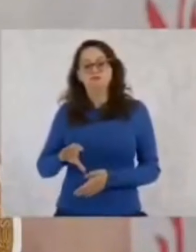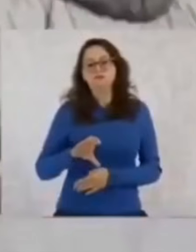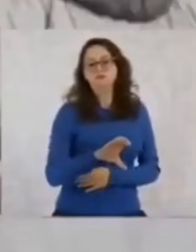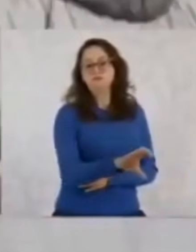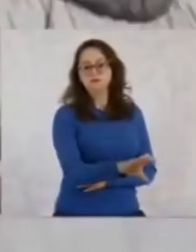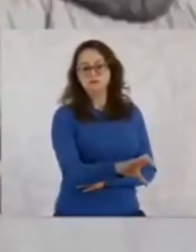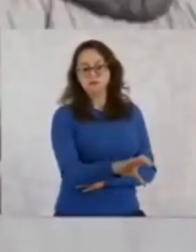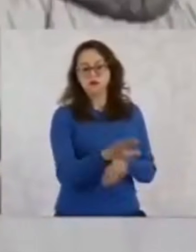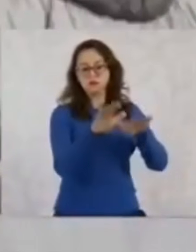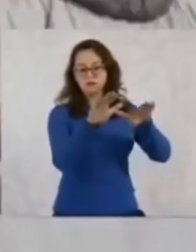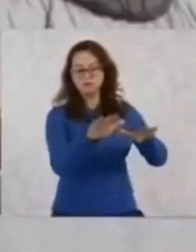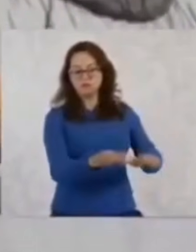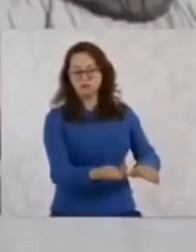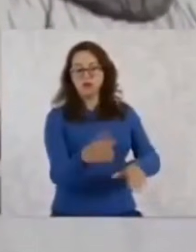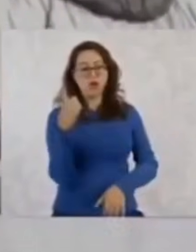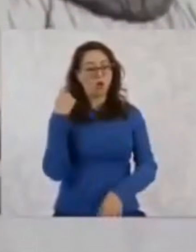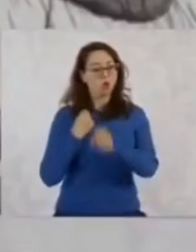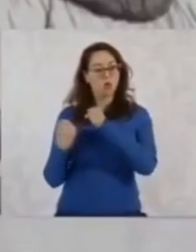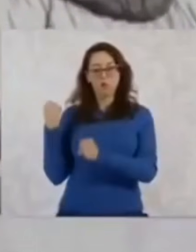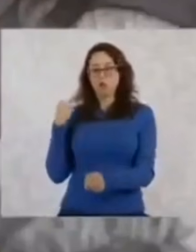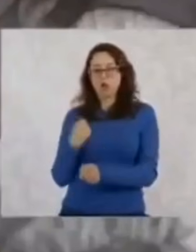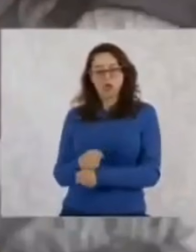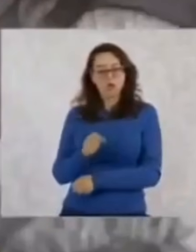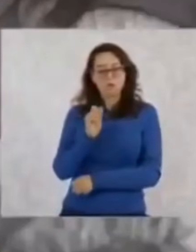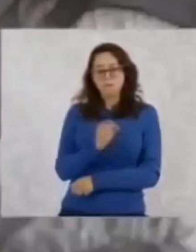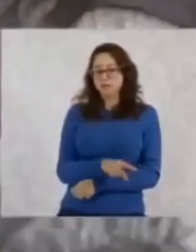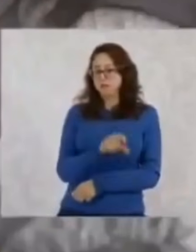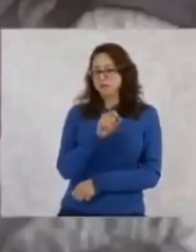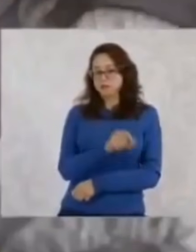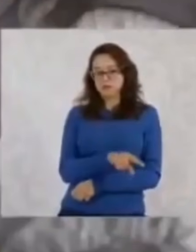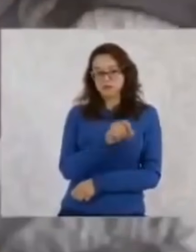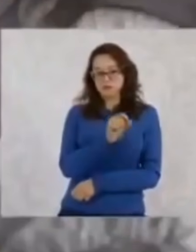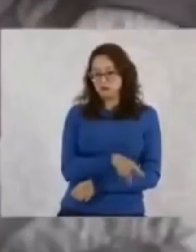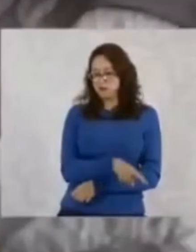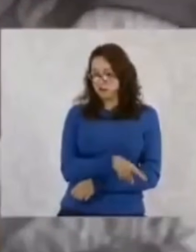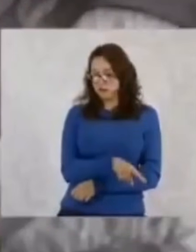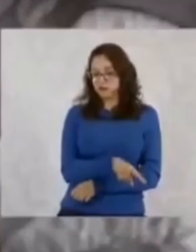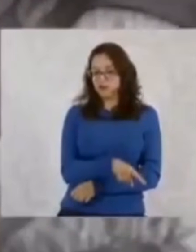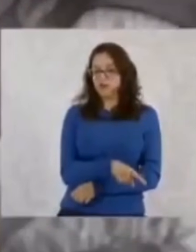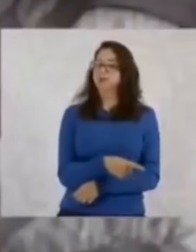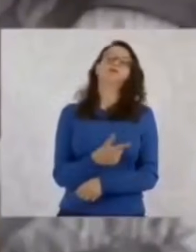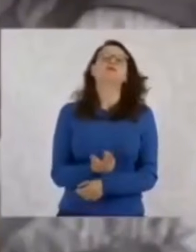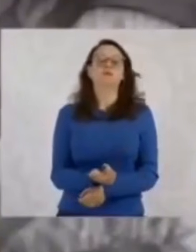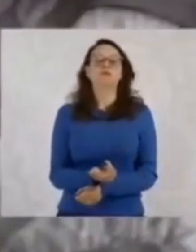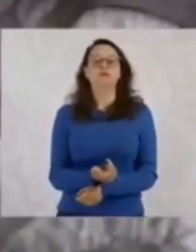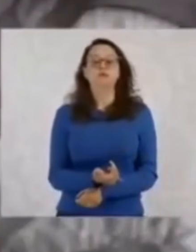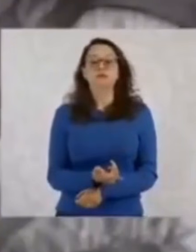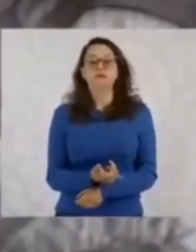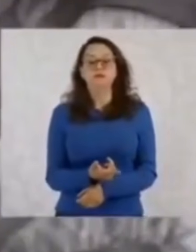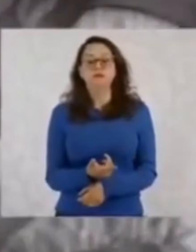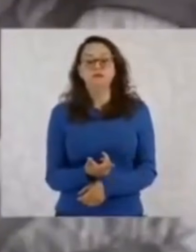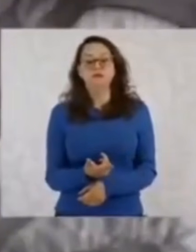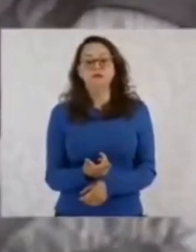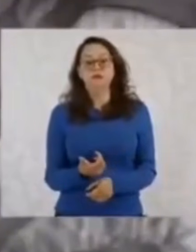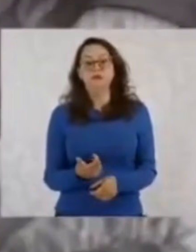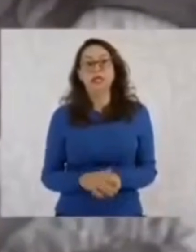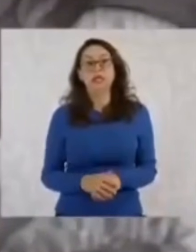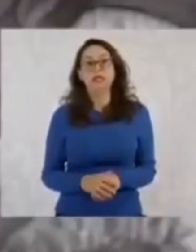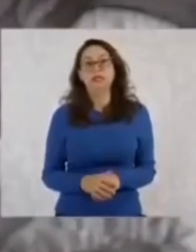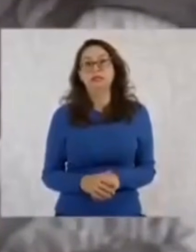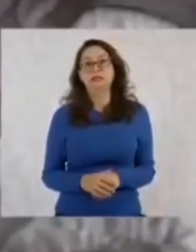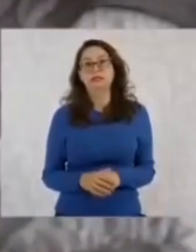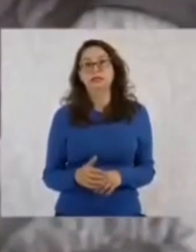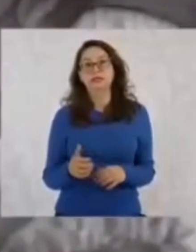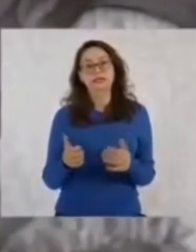año pasado. Es el mismo precio desde el año pasado. Ahí estamos apoyando pues en casi 6 pesos,